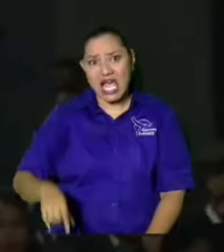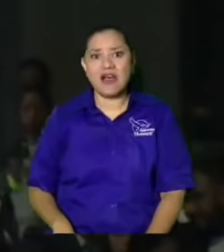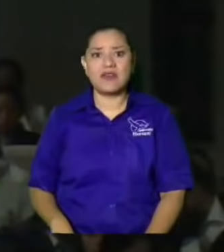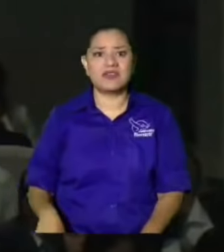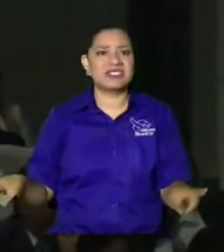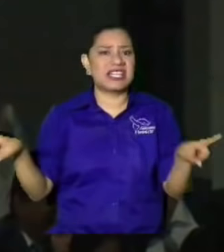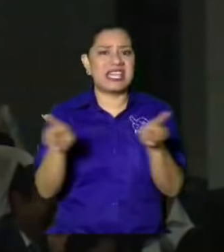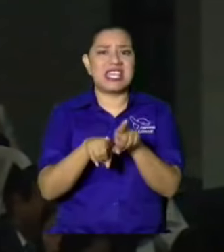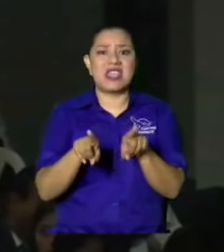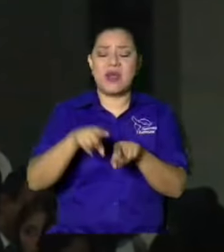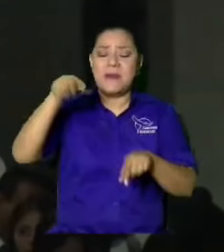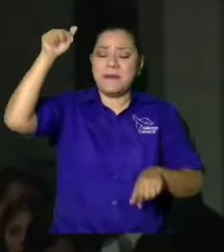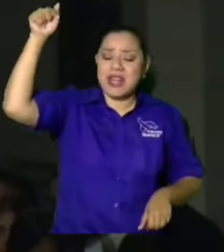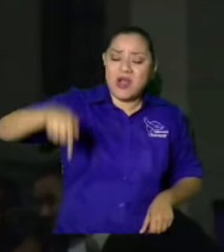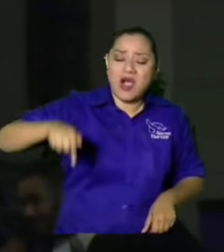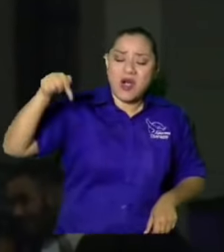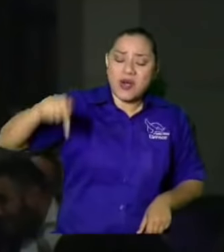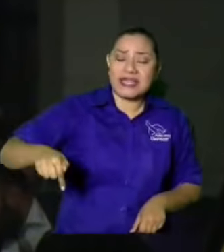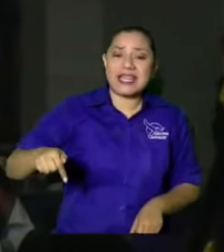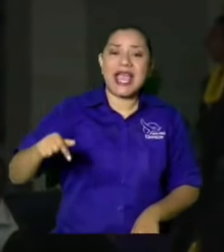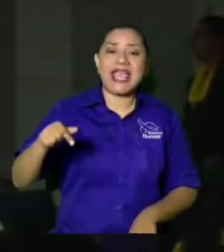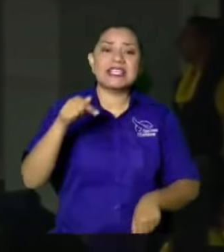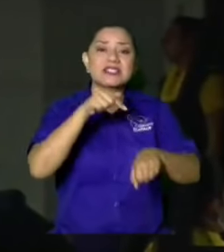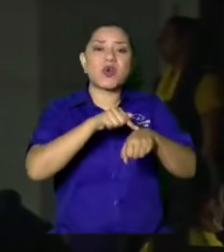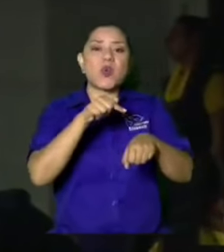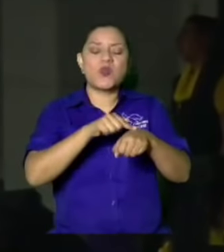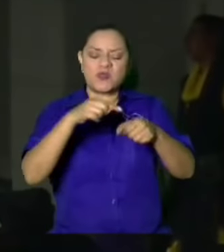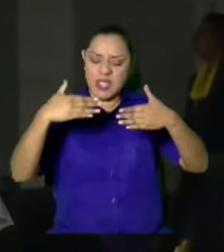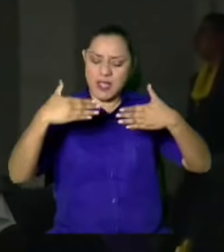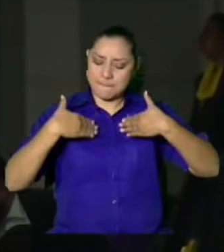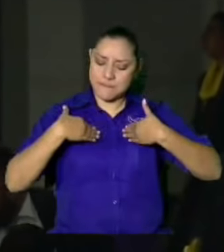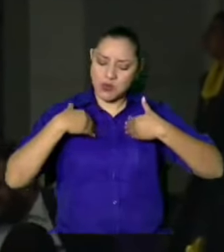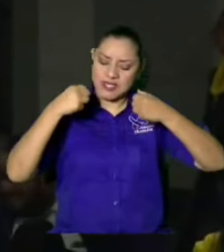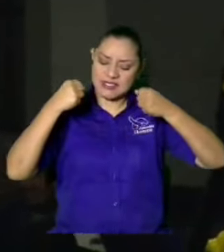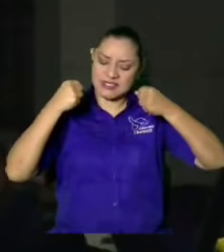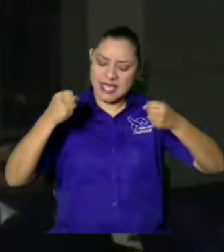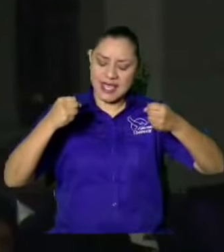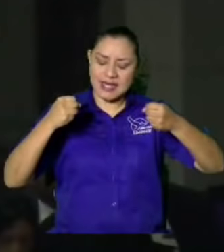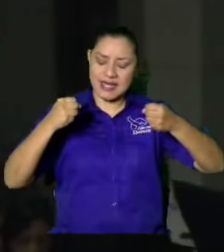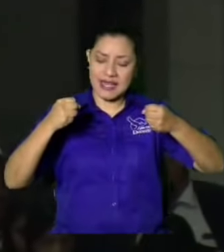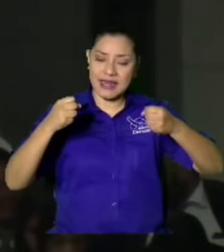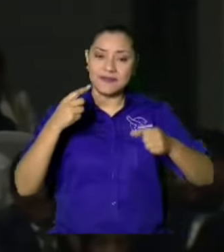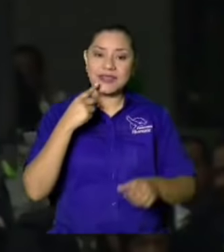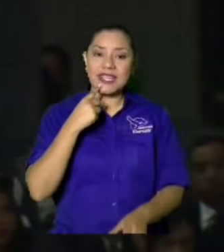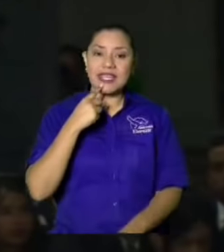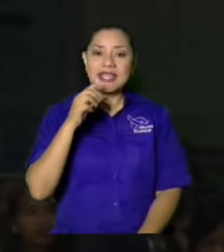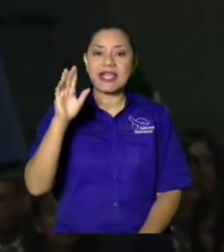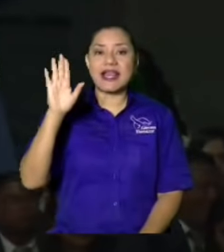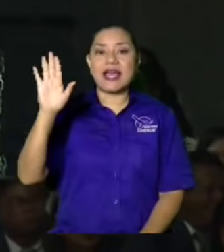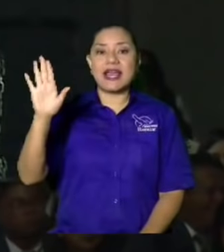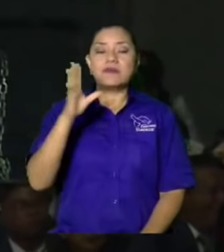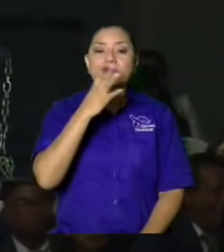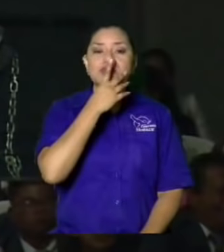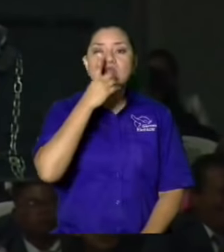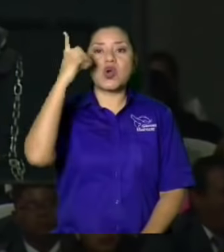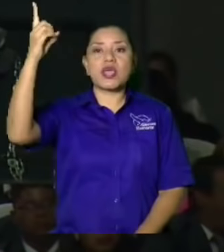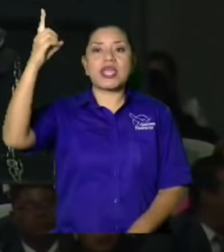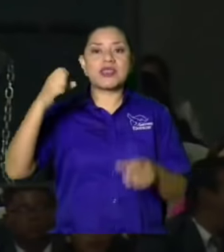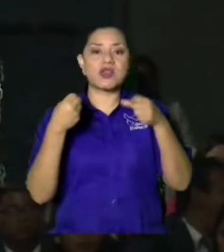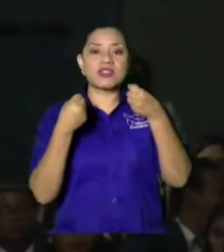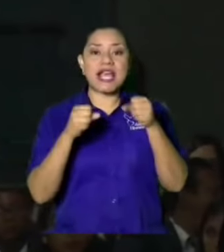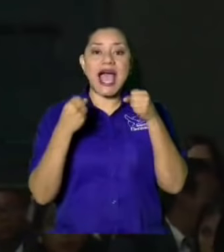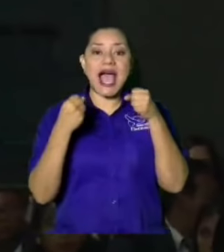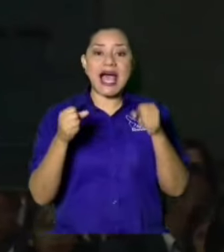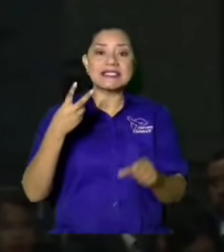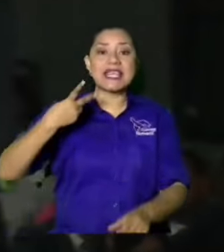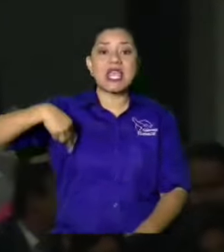mujer. Es tiempo de sanar, es tiempo de empezar a confesar, hermano, a declarar lo que Dios ha hecho con nosotros, como